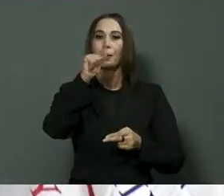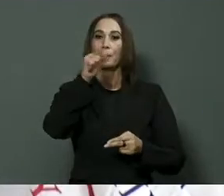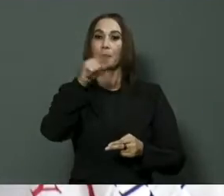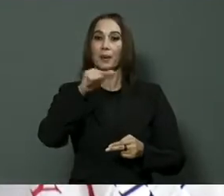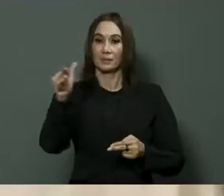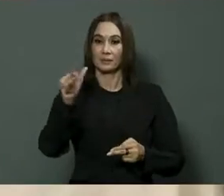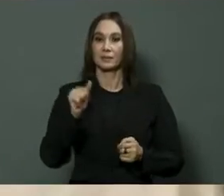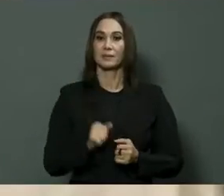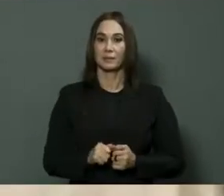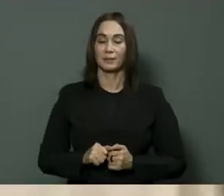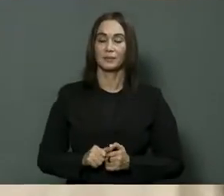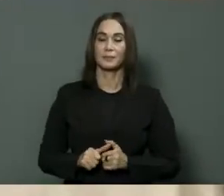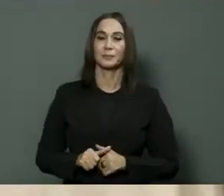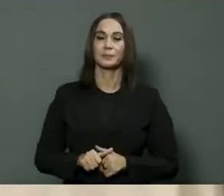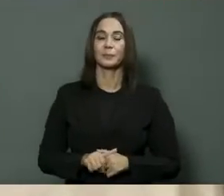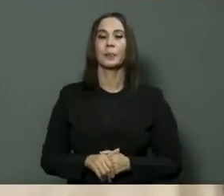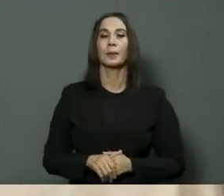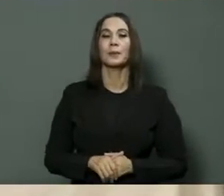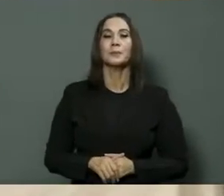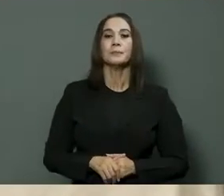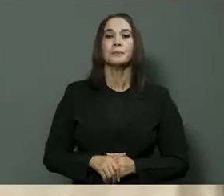Las armas de fuego